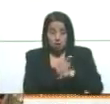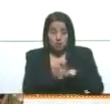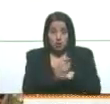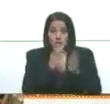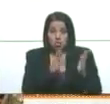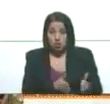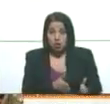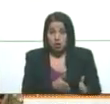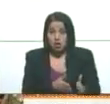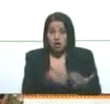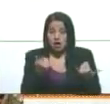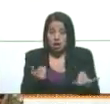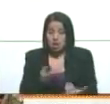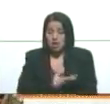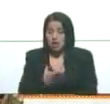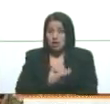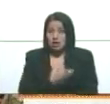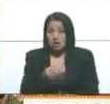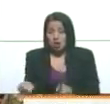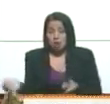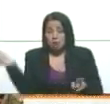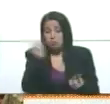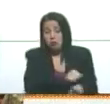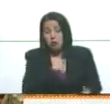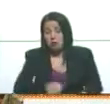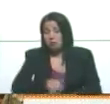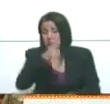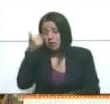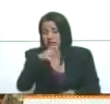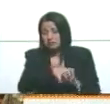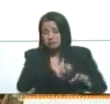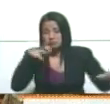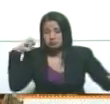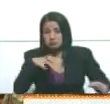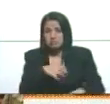las elecciones de alcaldes tenemos que sacarle más ventaja.